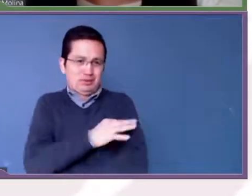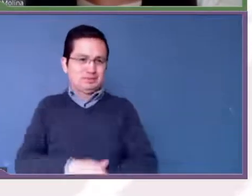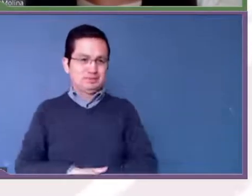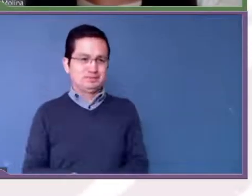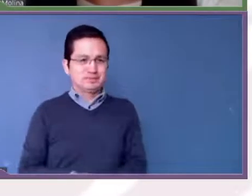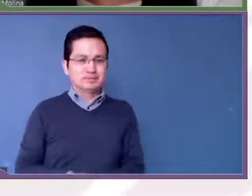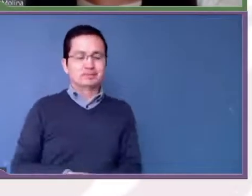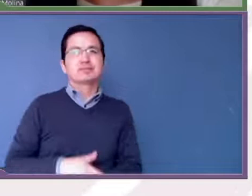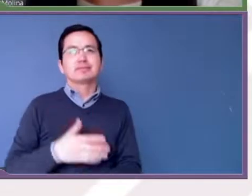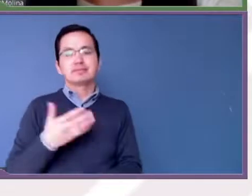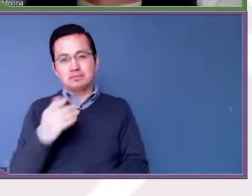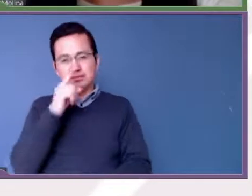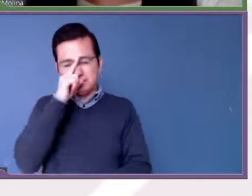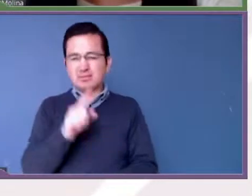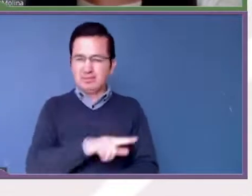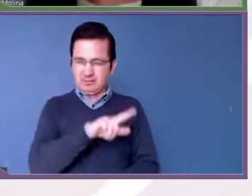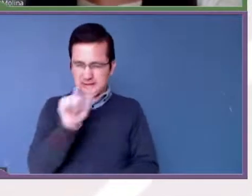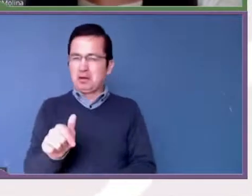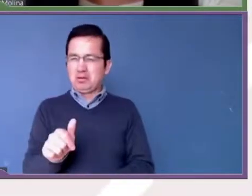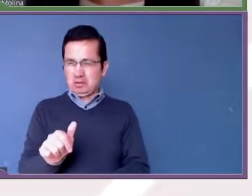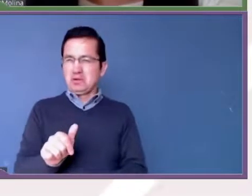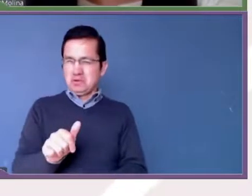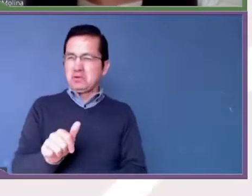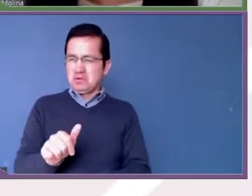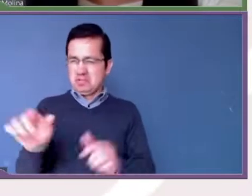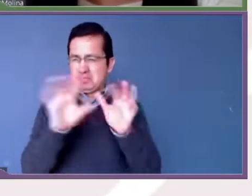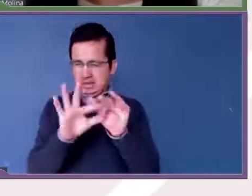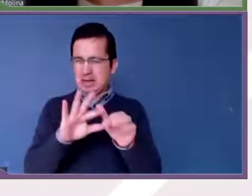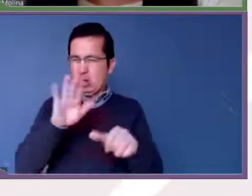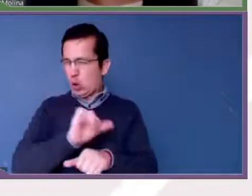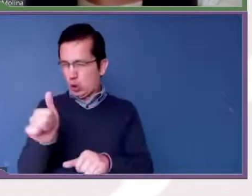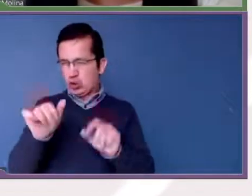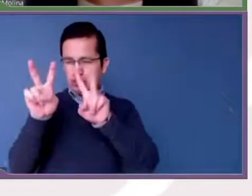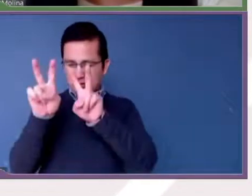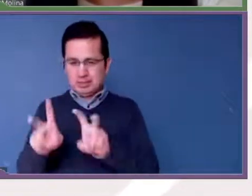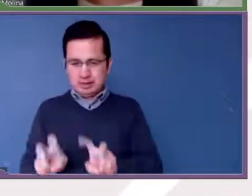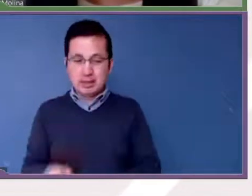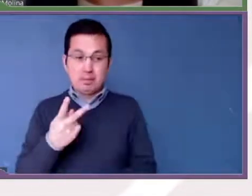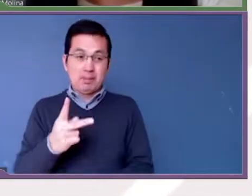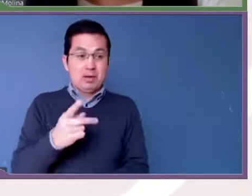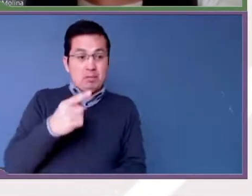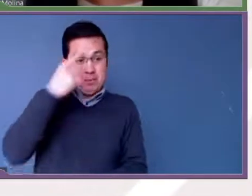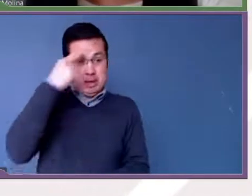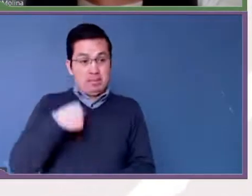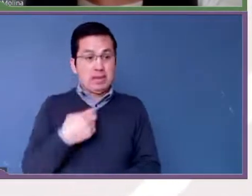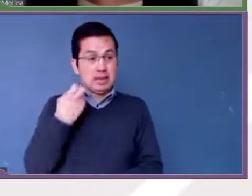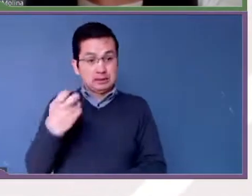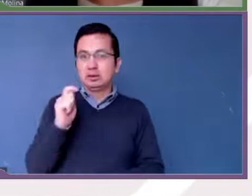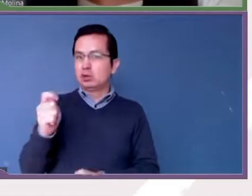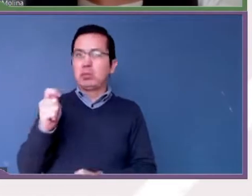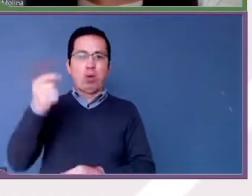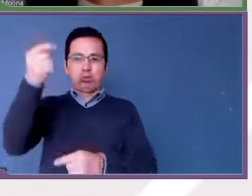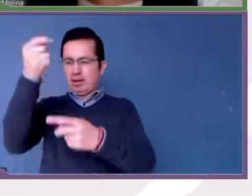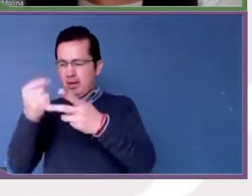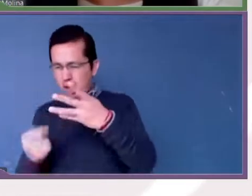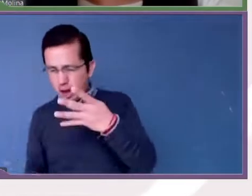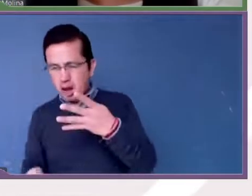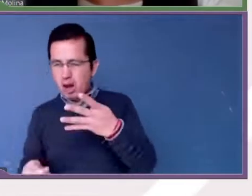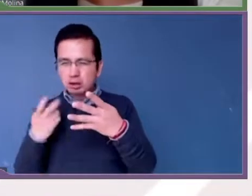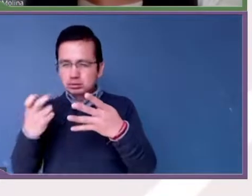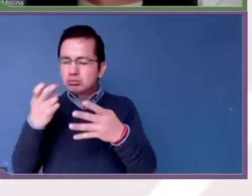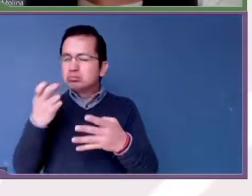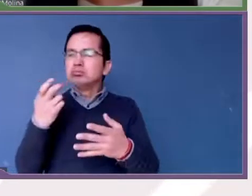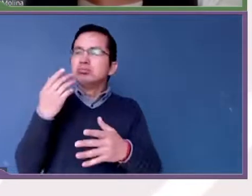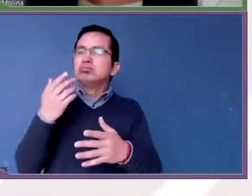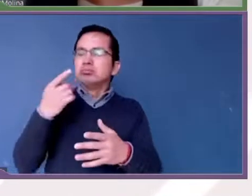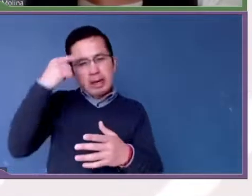Ahora en los siguientes bloques vamos a hablar de otros temas. Yo creo que eso como de los datos generales y los primeros es lo que yo resaltaría.